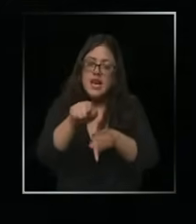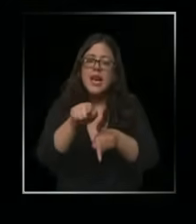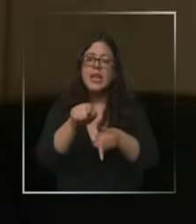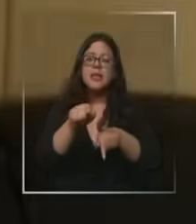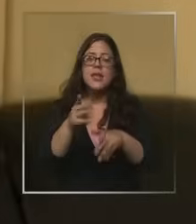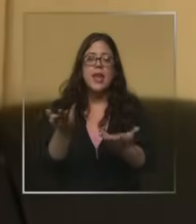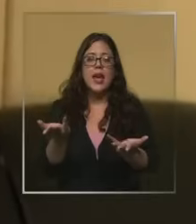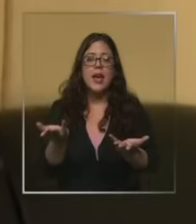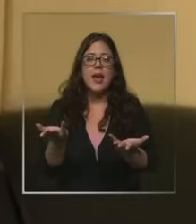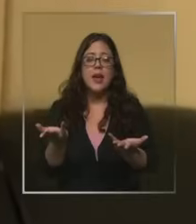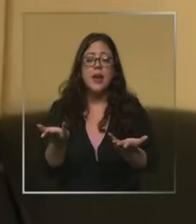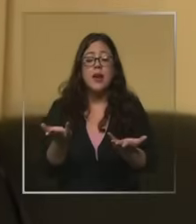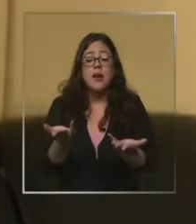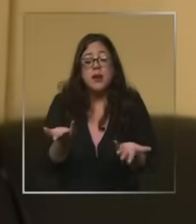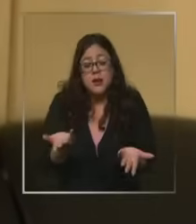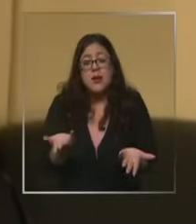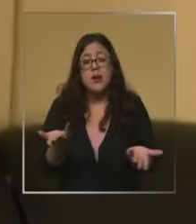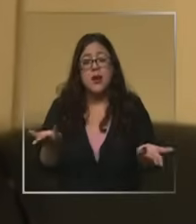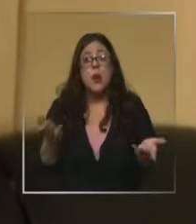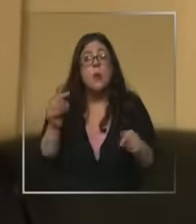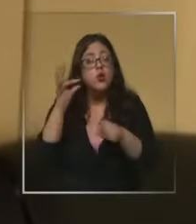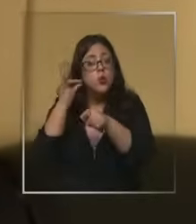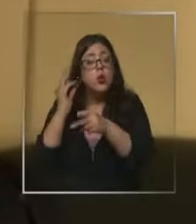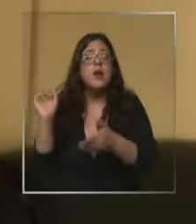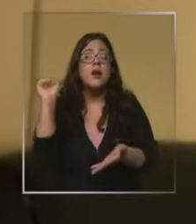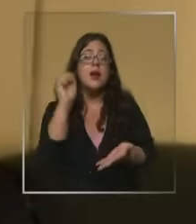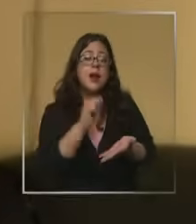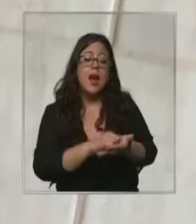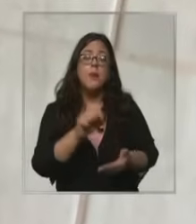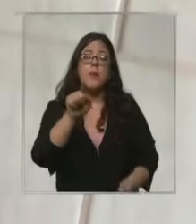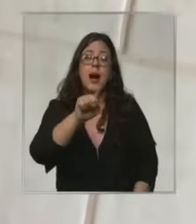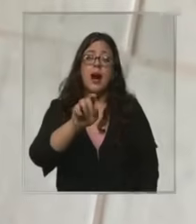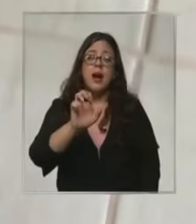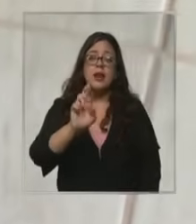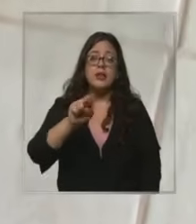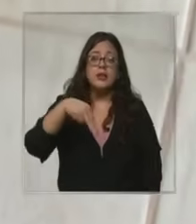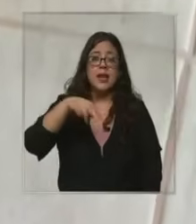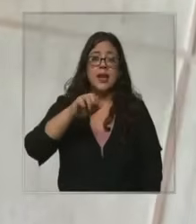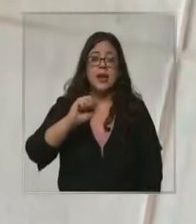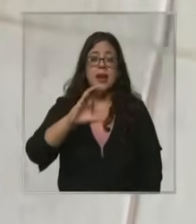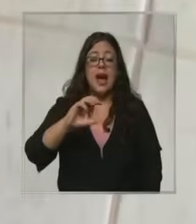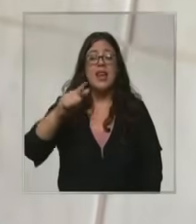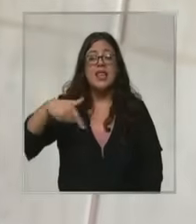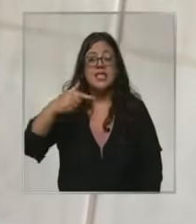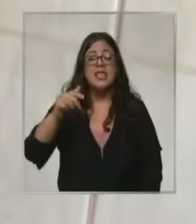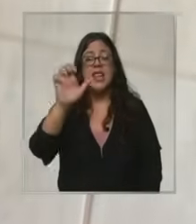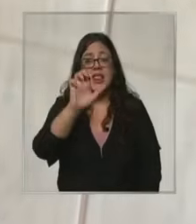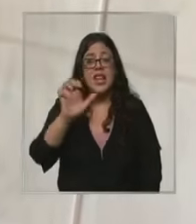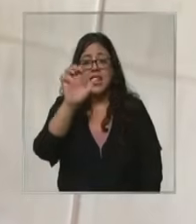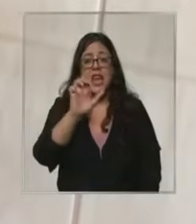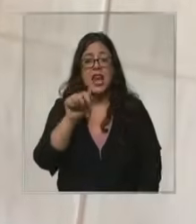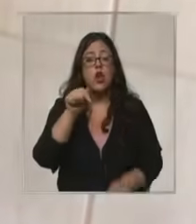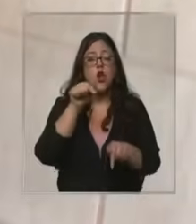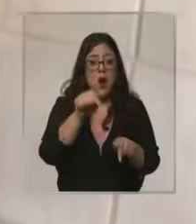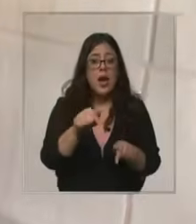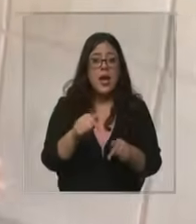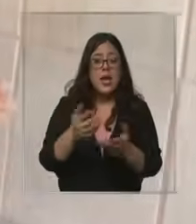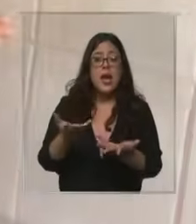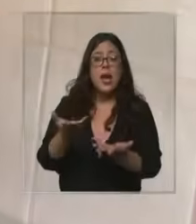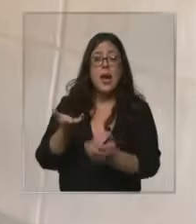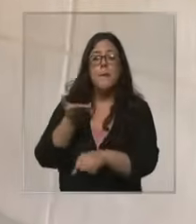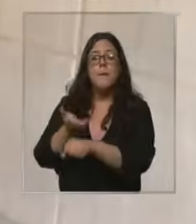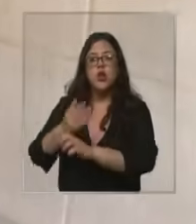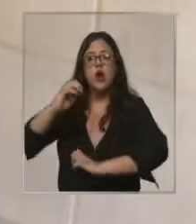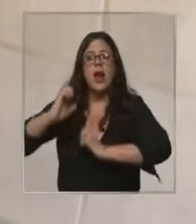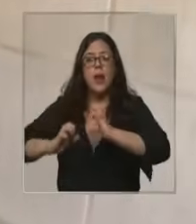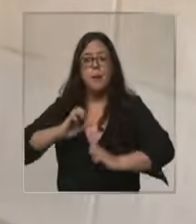lo es. Es por eso que Marisol reclamó al CERNAC y el pasado 17 de enero el servicio ofició y citó a la